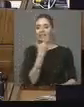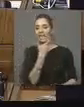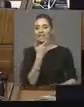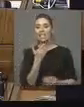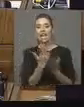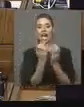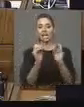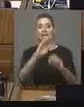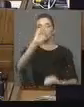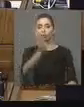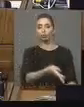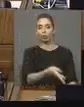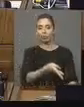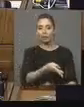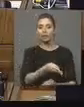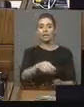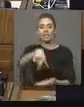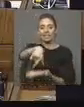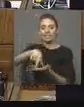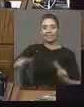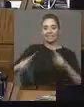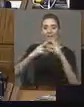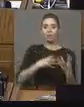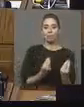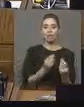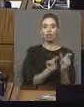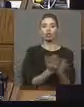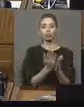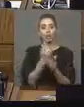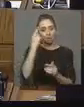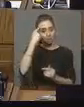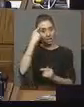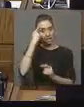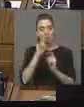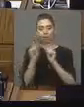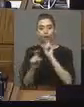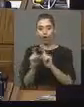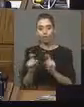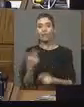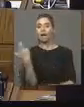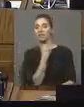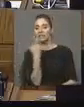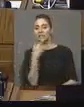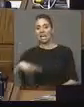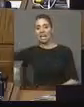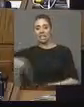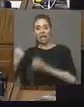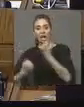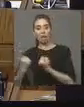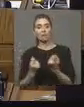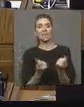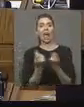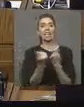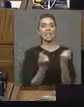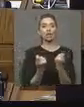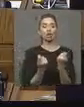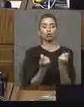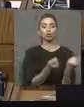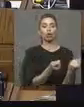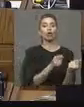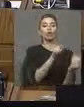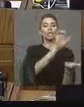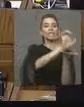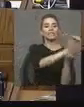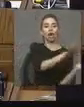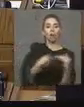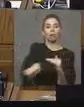las clases y cierran una sede por miedo a que sus estudiantes piensen críticamente. Se ríen cuando este negocio está patrocinado por el Estado